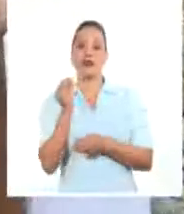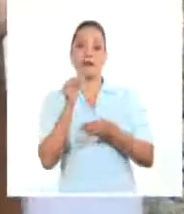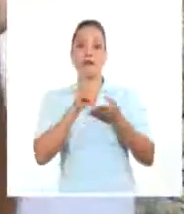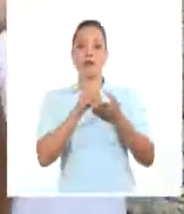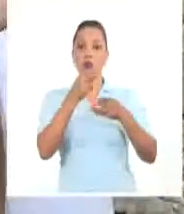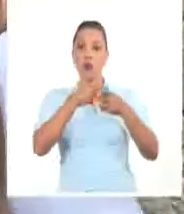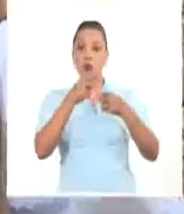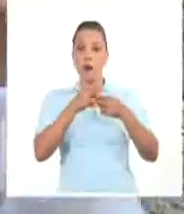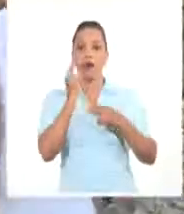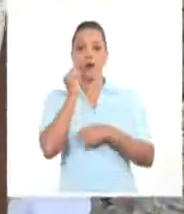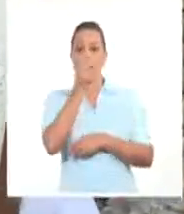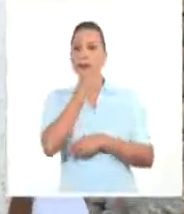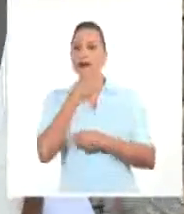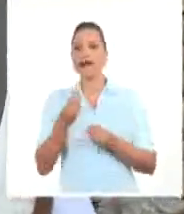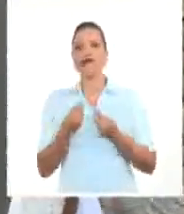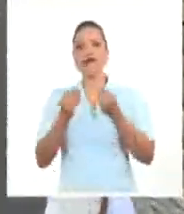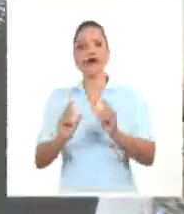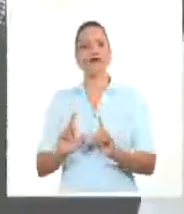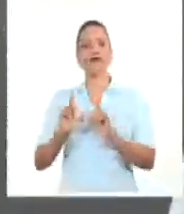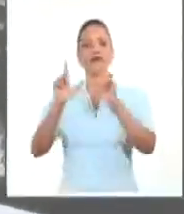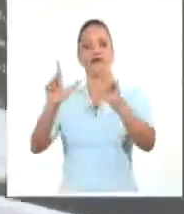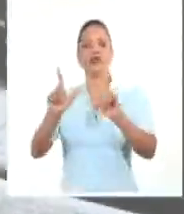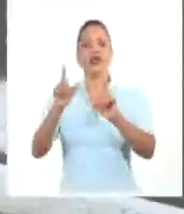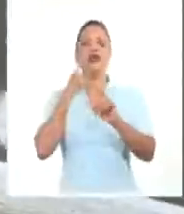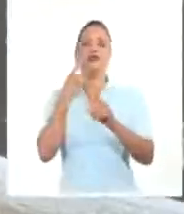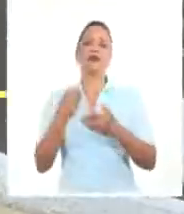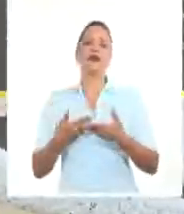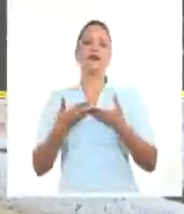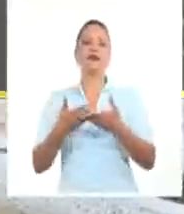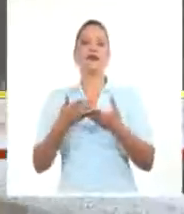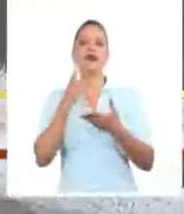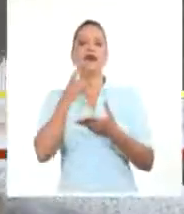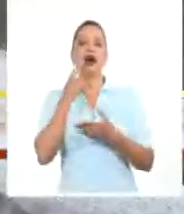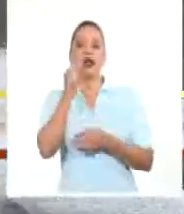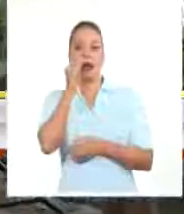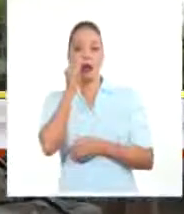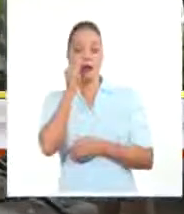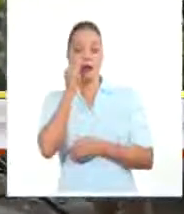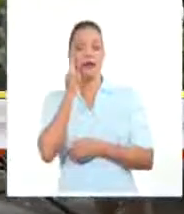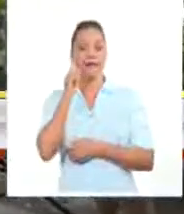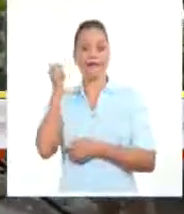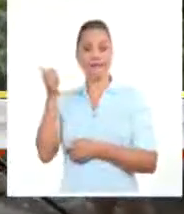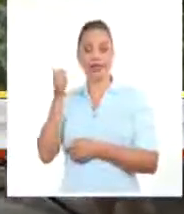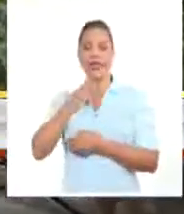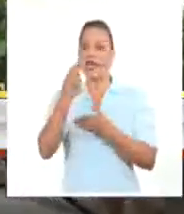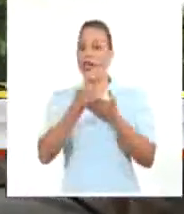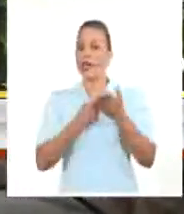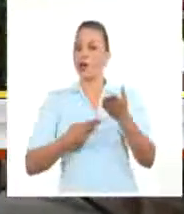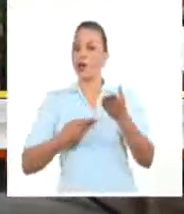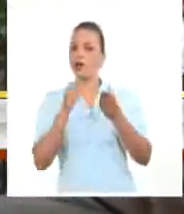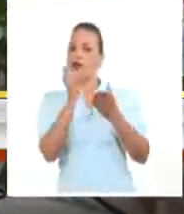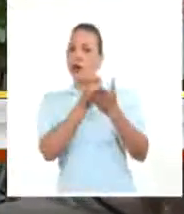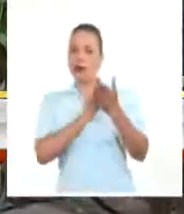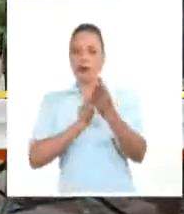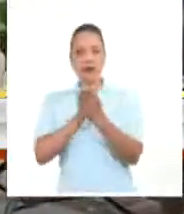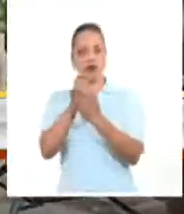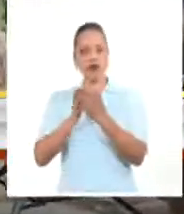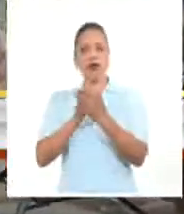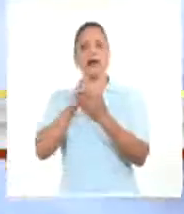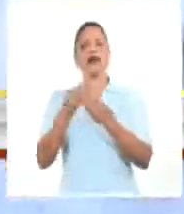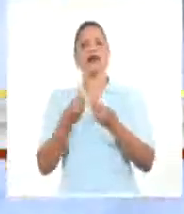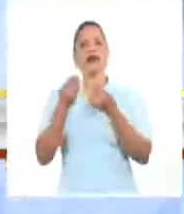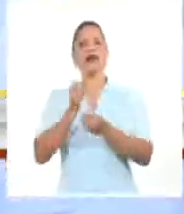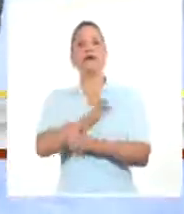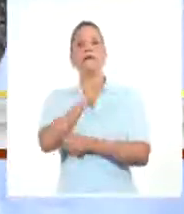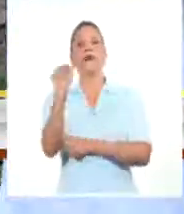más alto reconocimiento, la utilidad de la virtud, al intelectual Gustavo Robreño, al escultor José Villa Soberón, Premio Nacional de